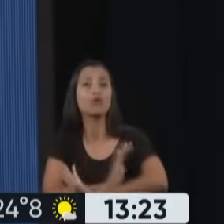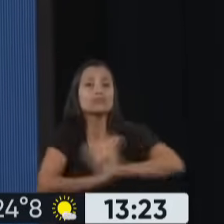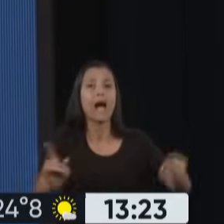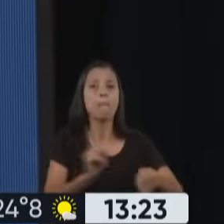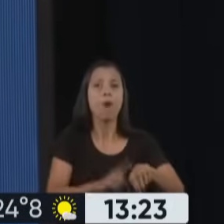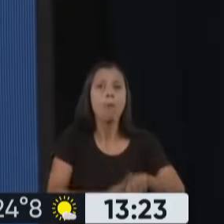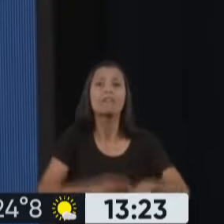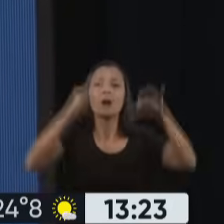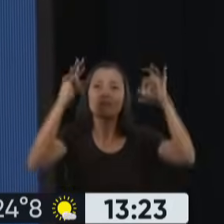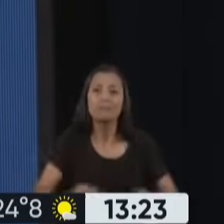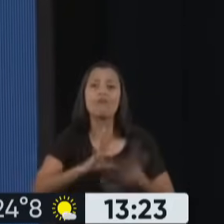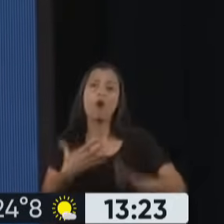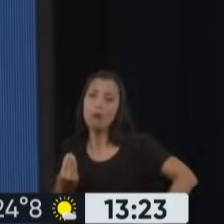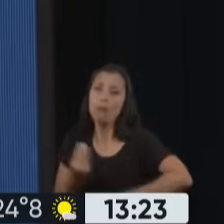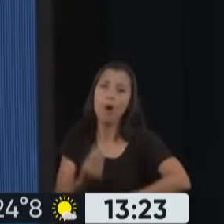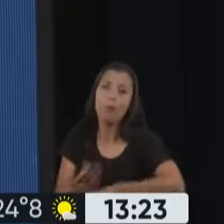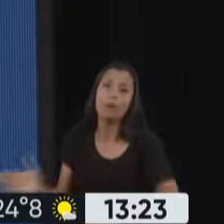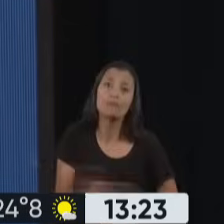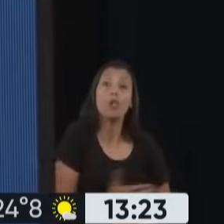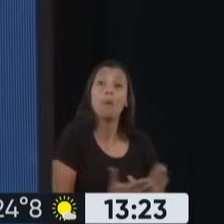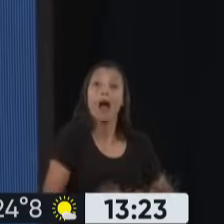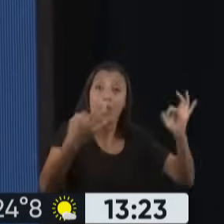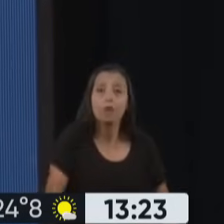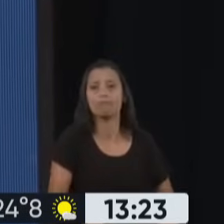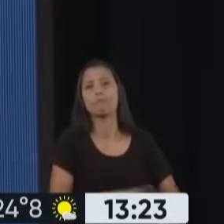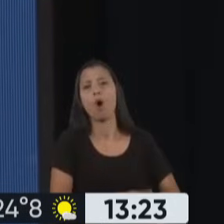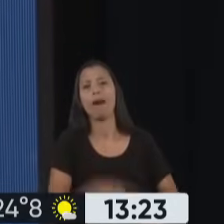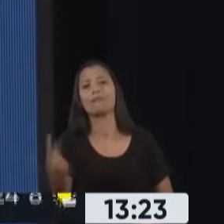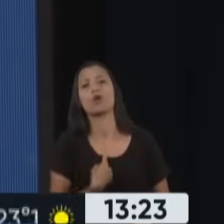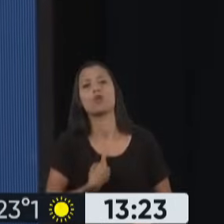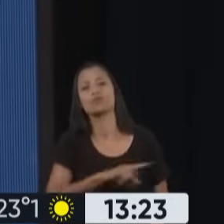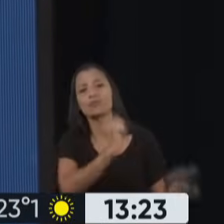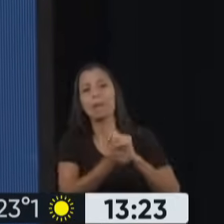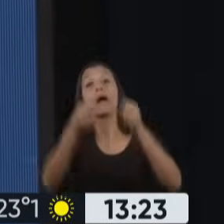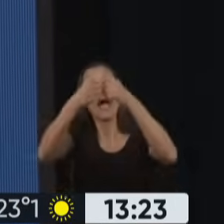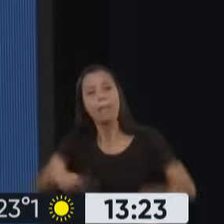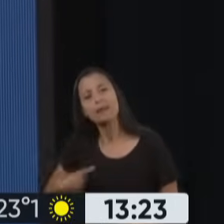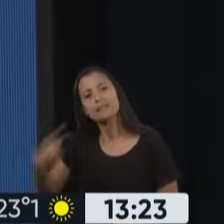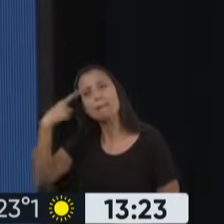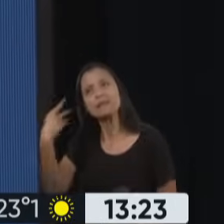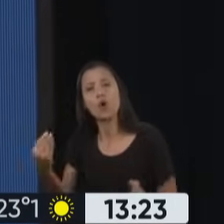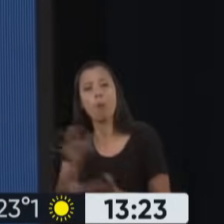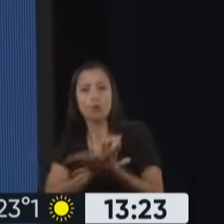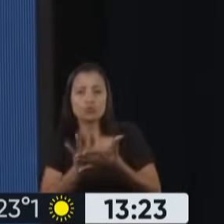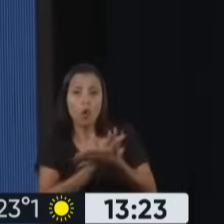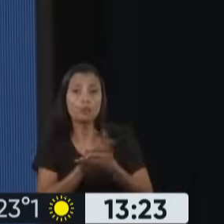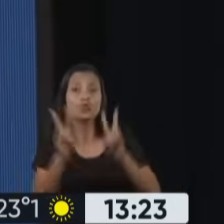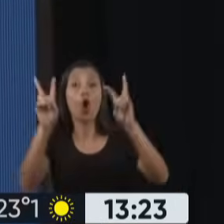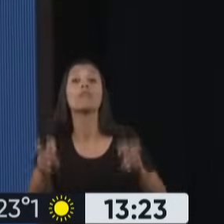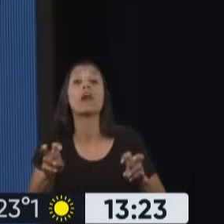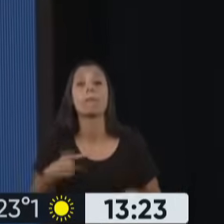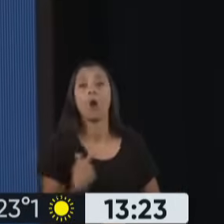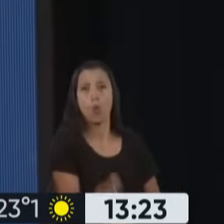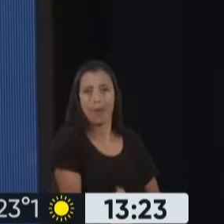que corresponde, recién ahí se puede empezar a pensar la solución del problema